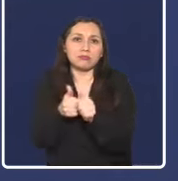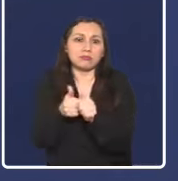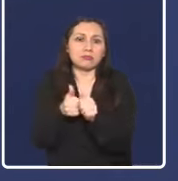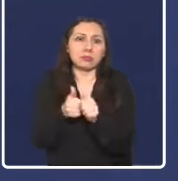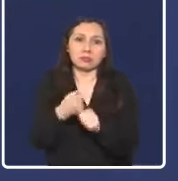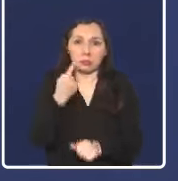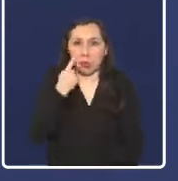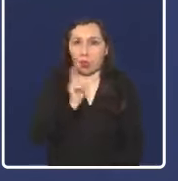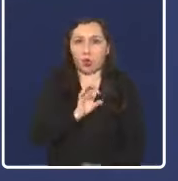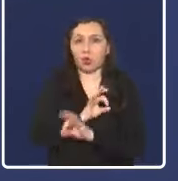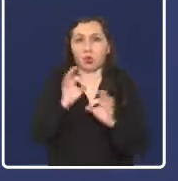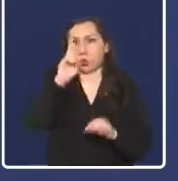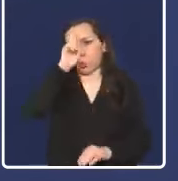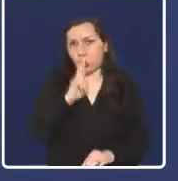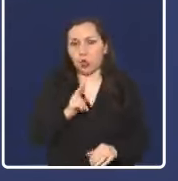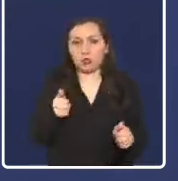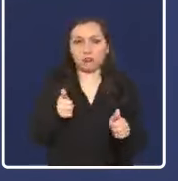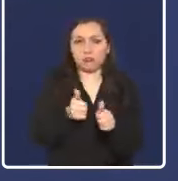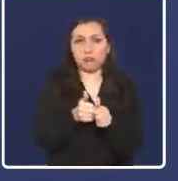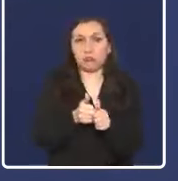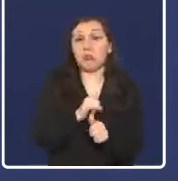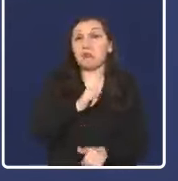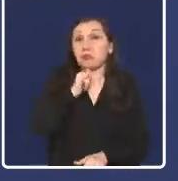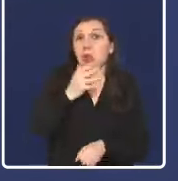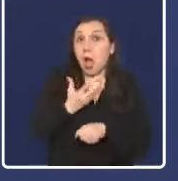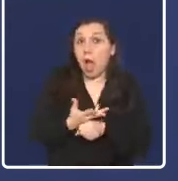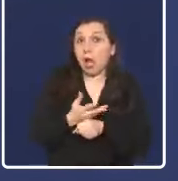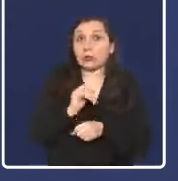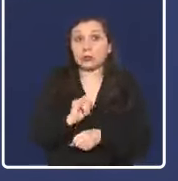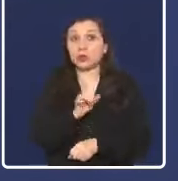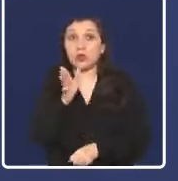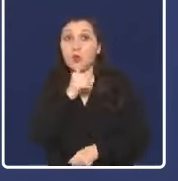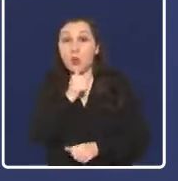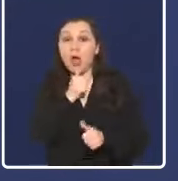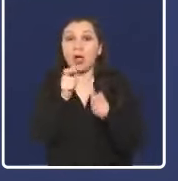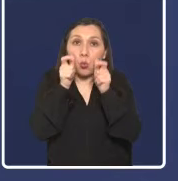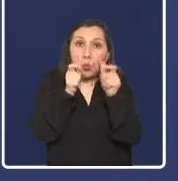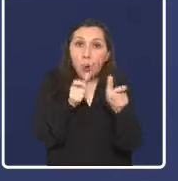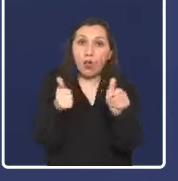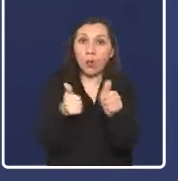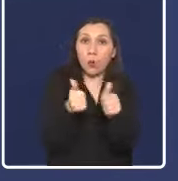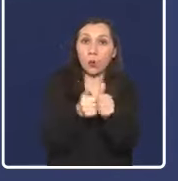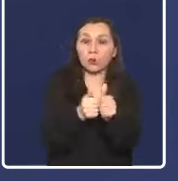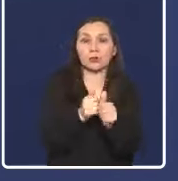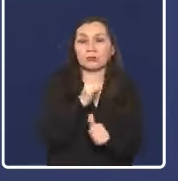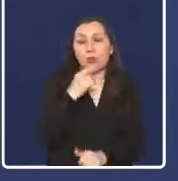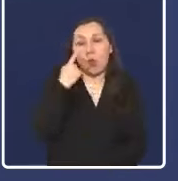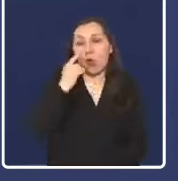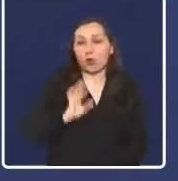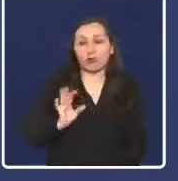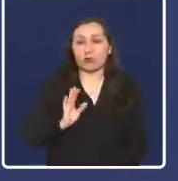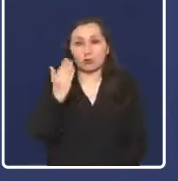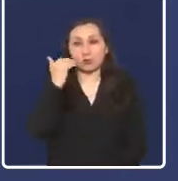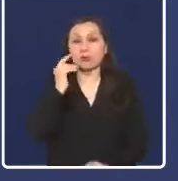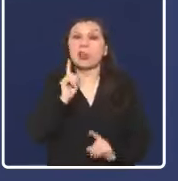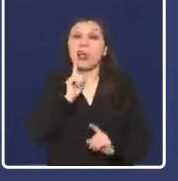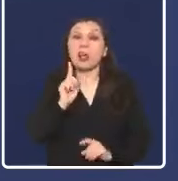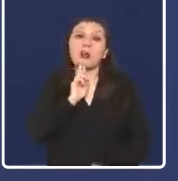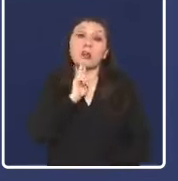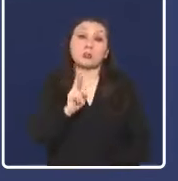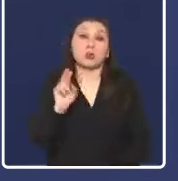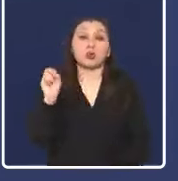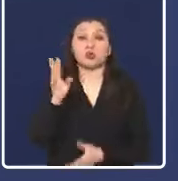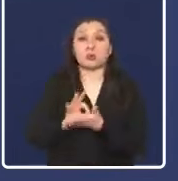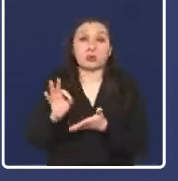conozco ningún rol de la escolta que haya tenido, no sé si estaban presentes o no estaban presentes, eso lo desconozco completamente. Eso lo tendrá que responder el